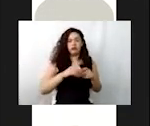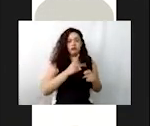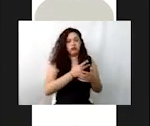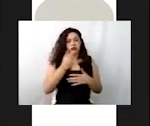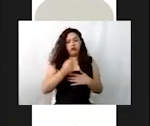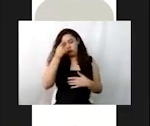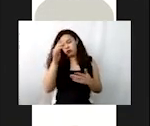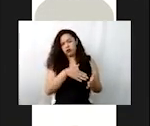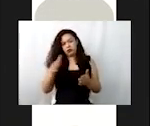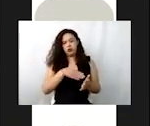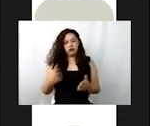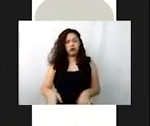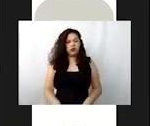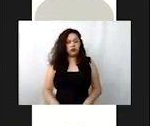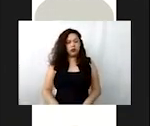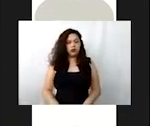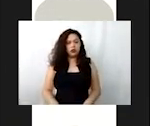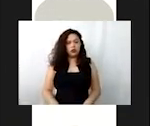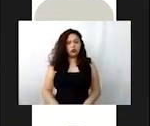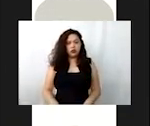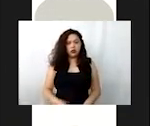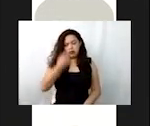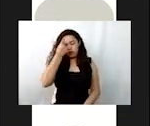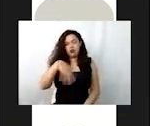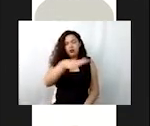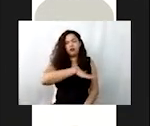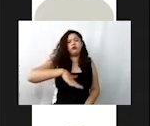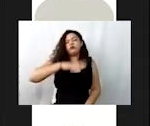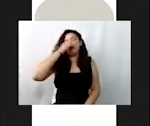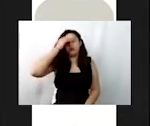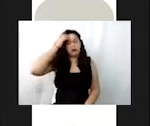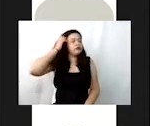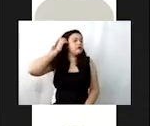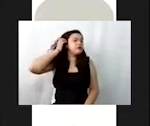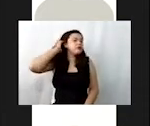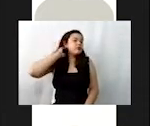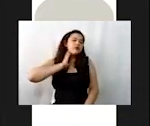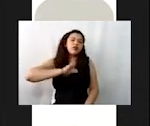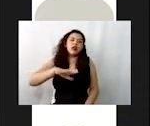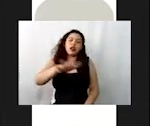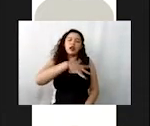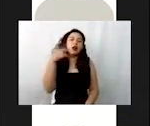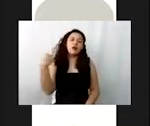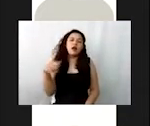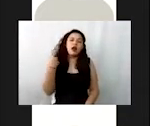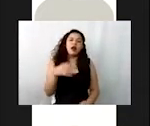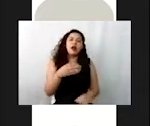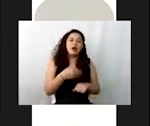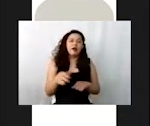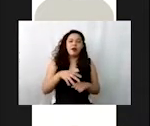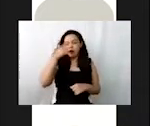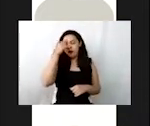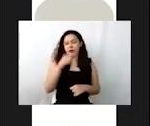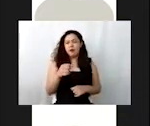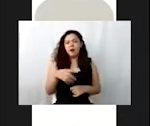cocina, pues están contribuyendo en estas zonas de Veracruz con números claros al tema de